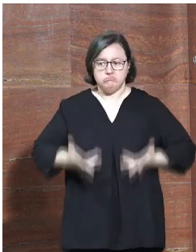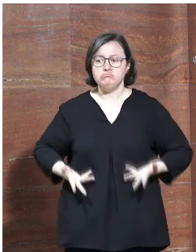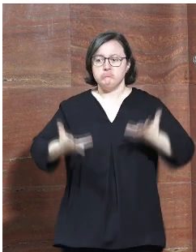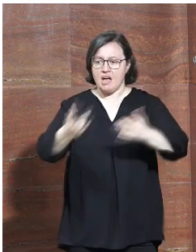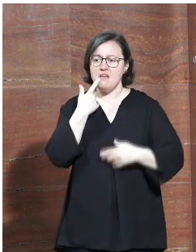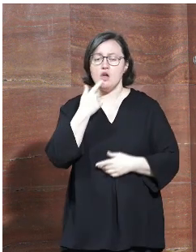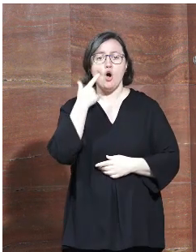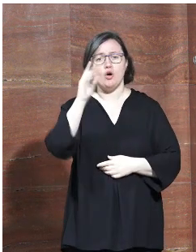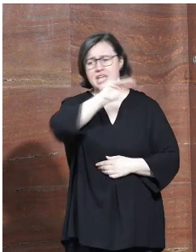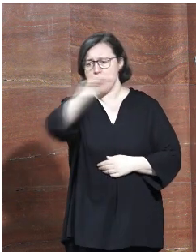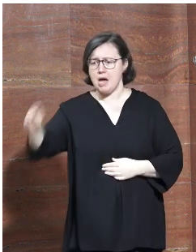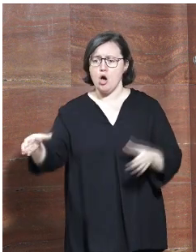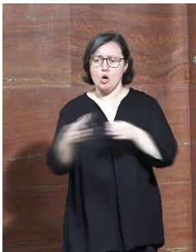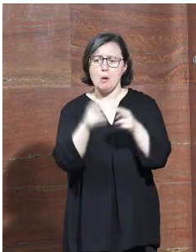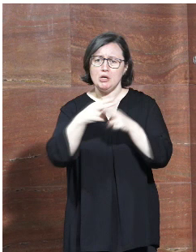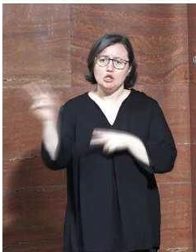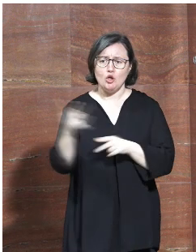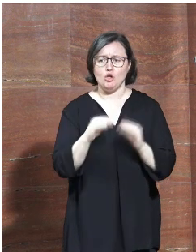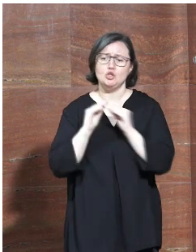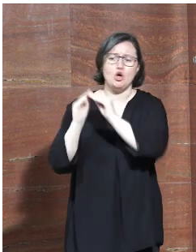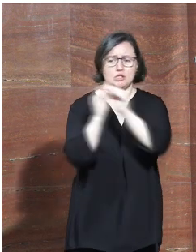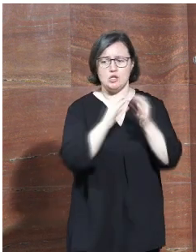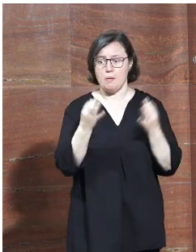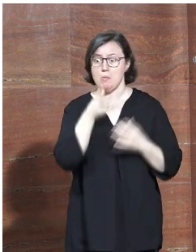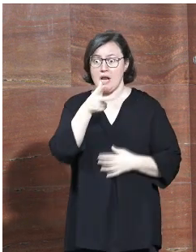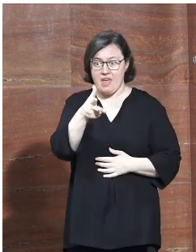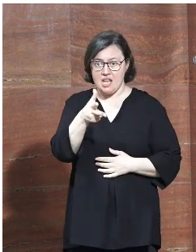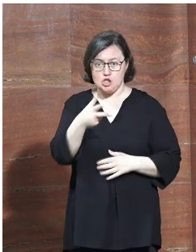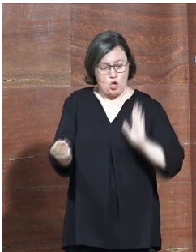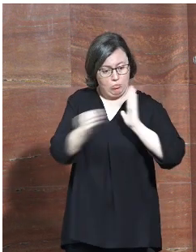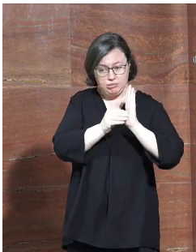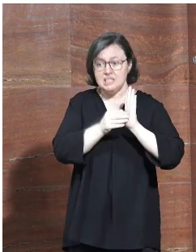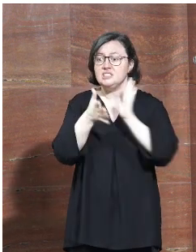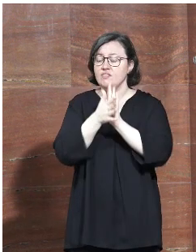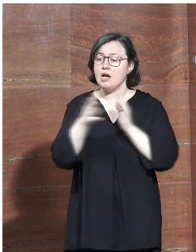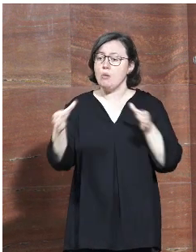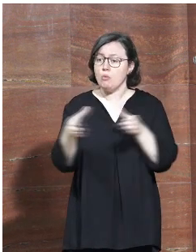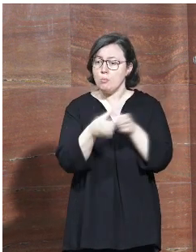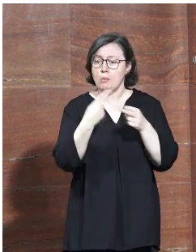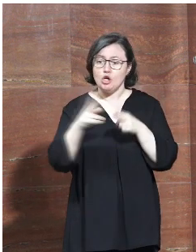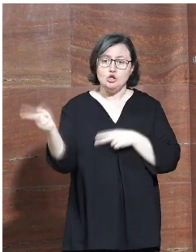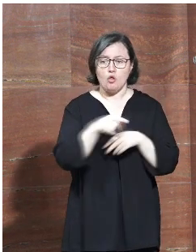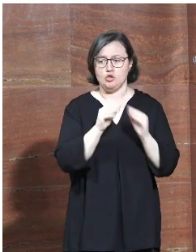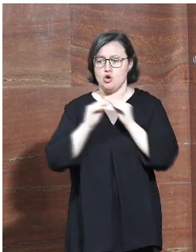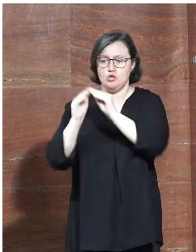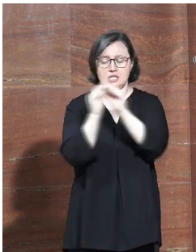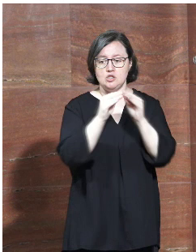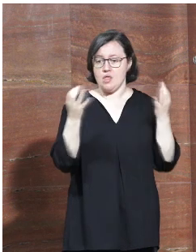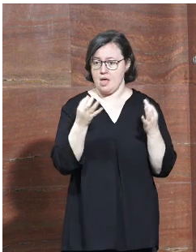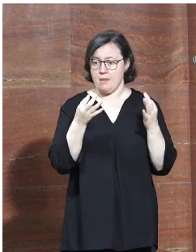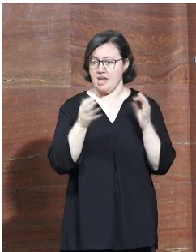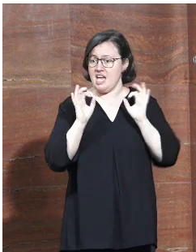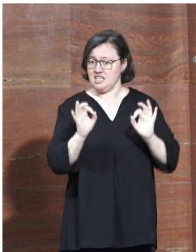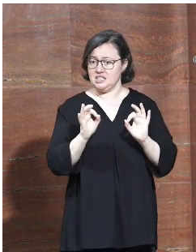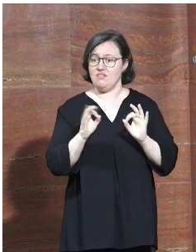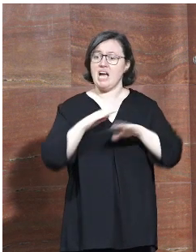consenso parlamentario, porque cuando se trata de ensanchar derechos, este consenso debe erigirse como un deber del